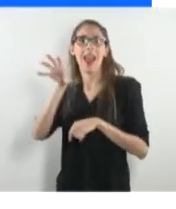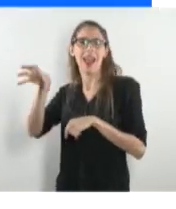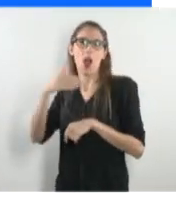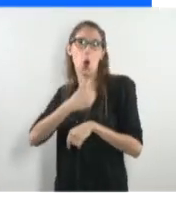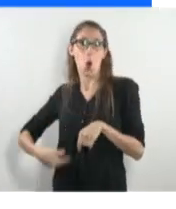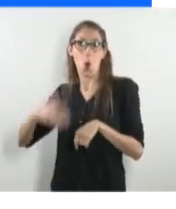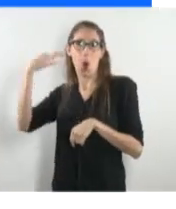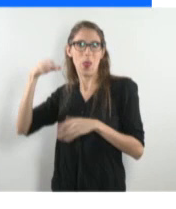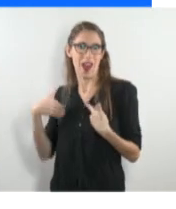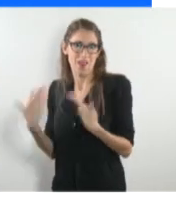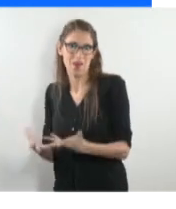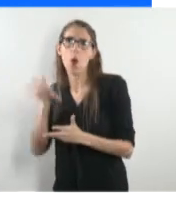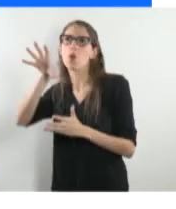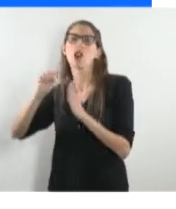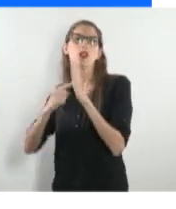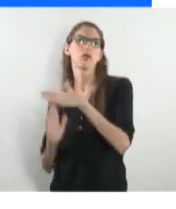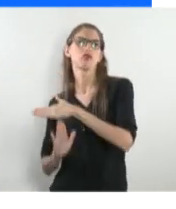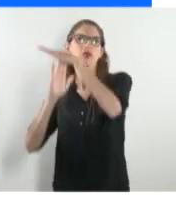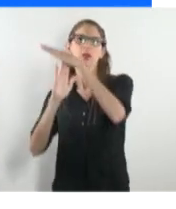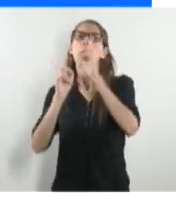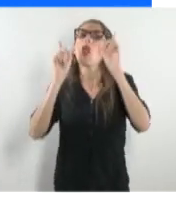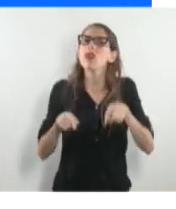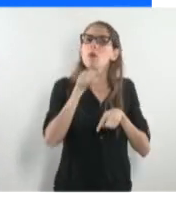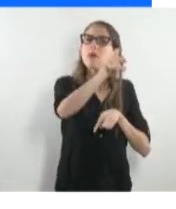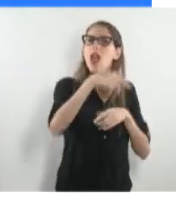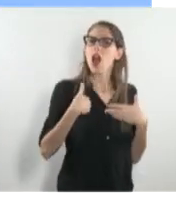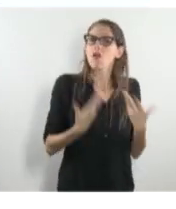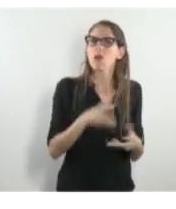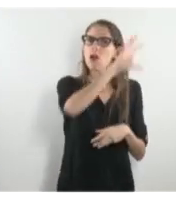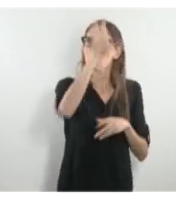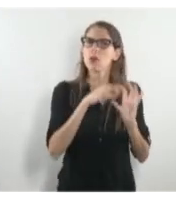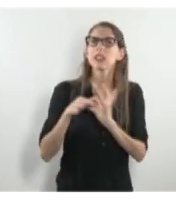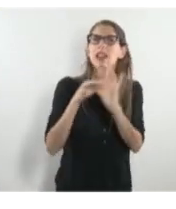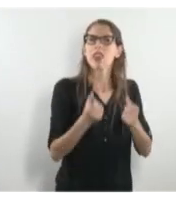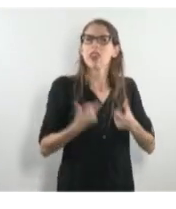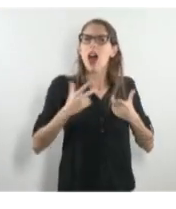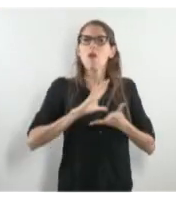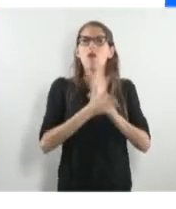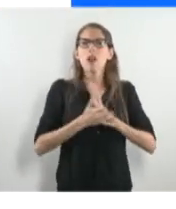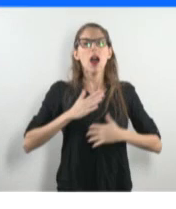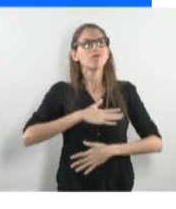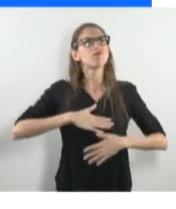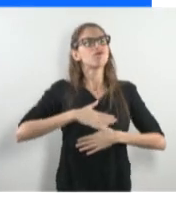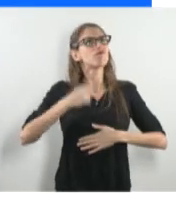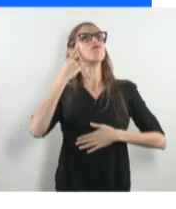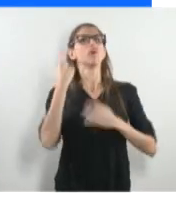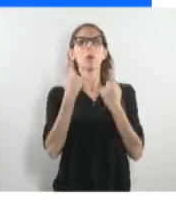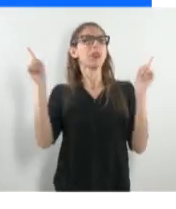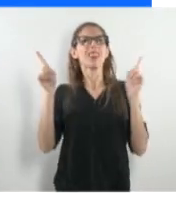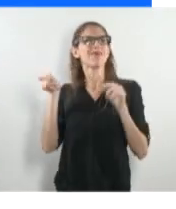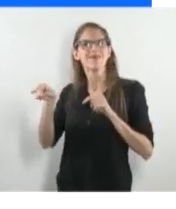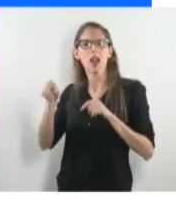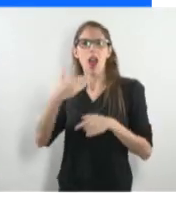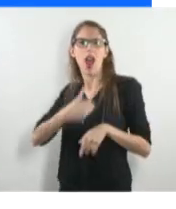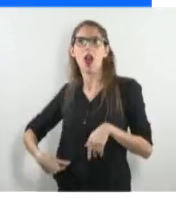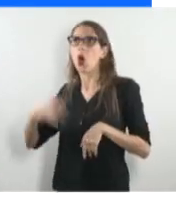Pero además el federalismo es una sensibilidad. Y es una sensibilidad que se diferencia de la sensibilidad de los unitarios y de las